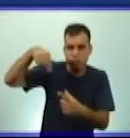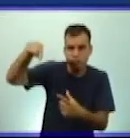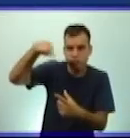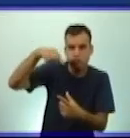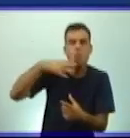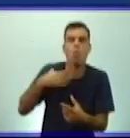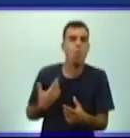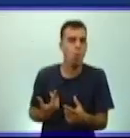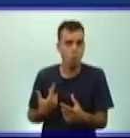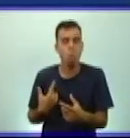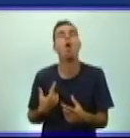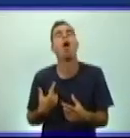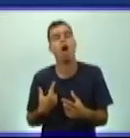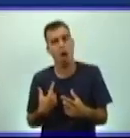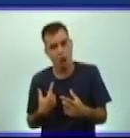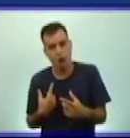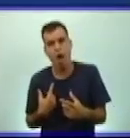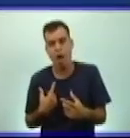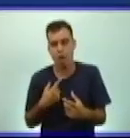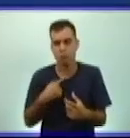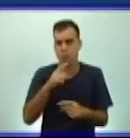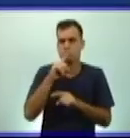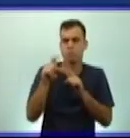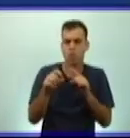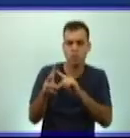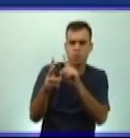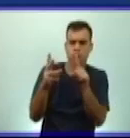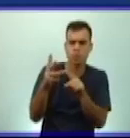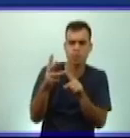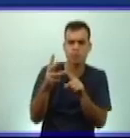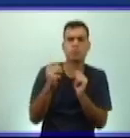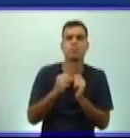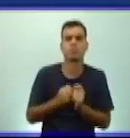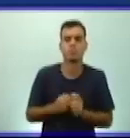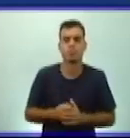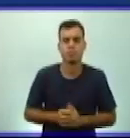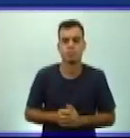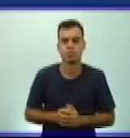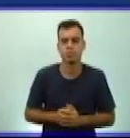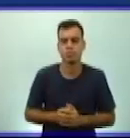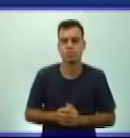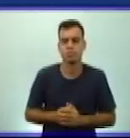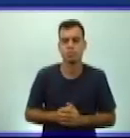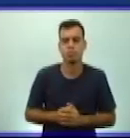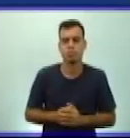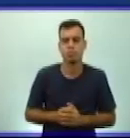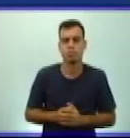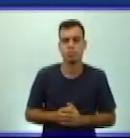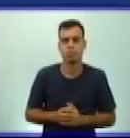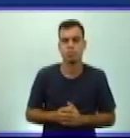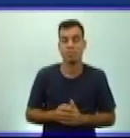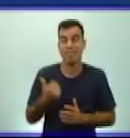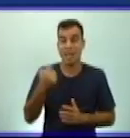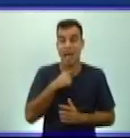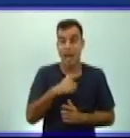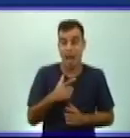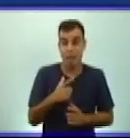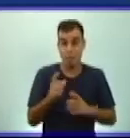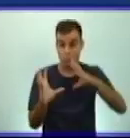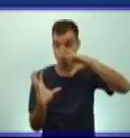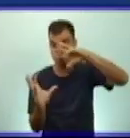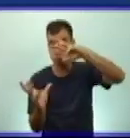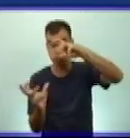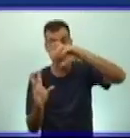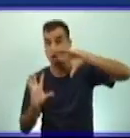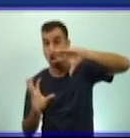pregunta bien interesante, y es que, ¿qué pasaría si la Tierra dejara de rotar? O sea, es una pregunta bien interesante para que ustedes